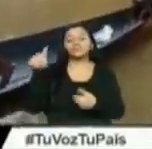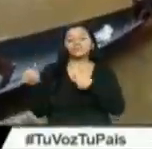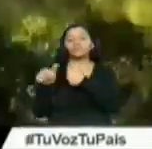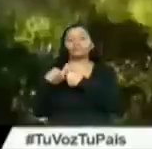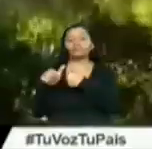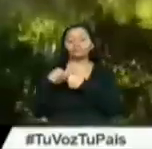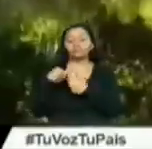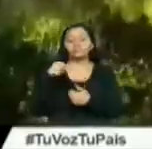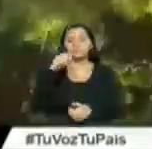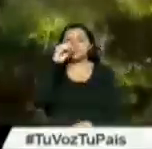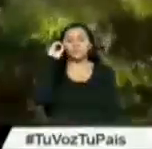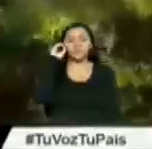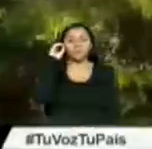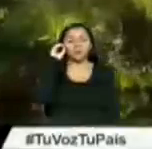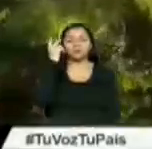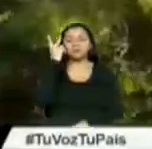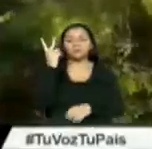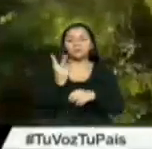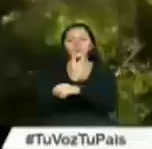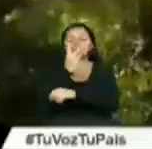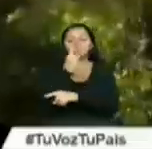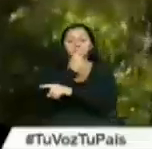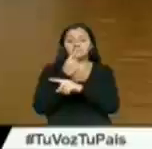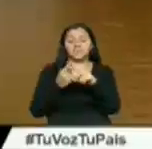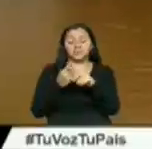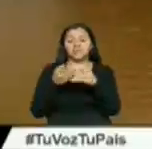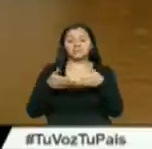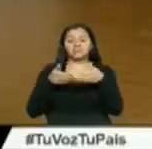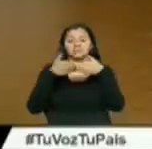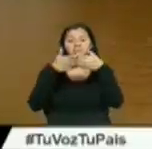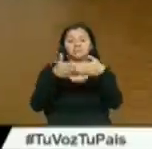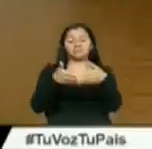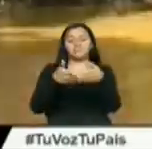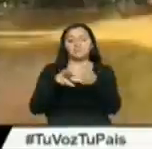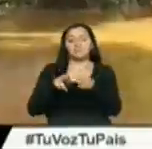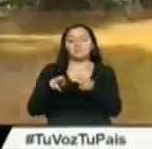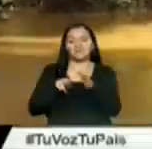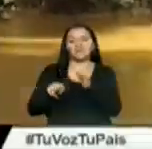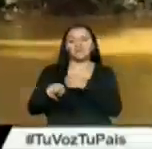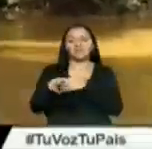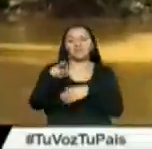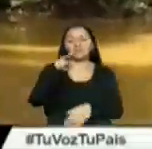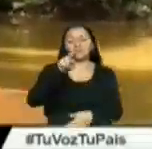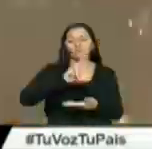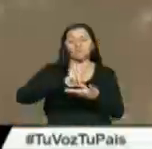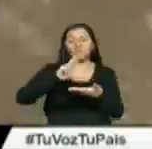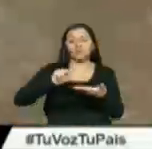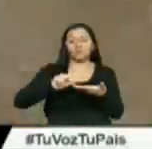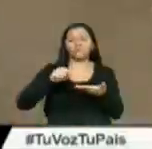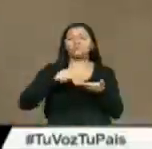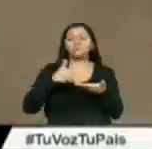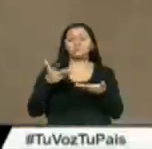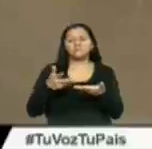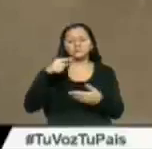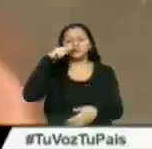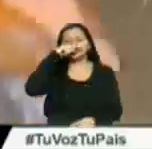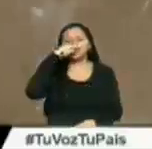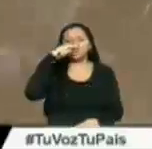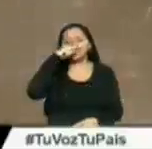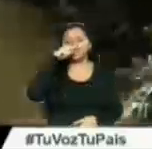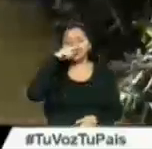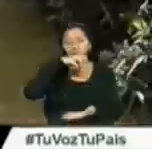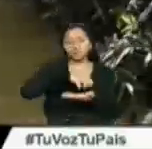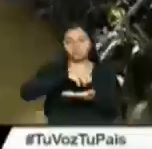provincia de Orellana, a 2 horas y media de navegación por el río Napo, nos adentramos a territorio de la provincia de Sucumbíos,